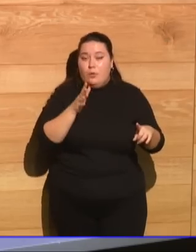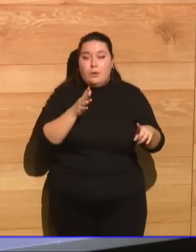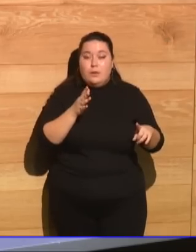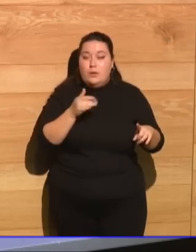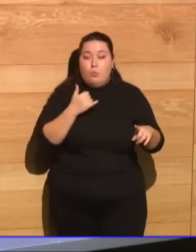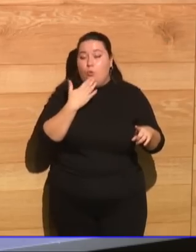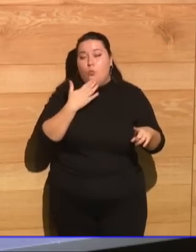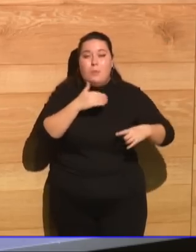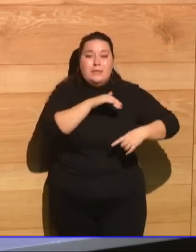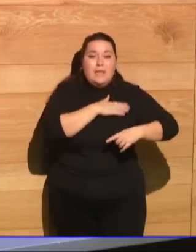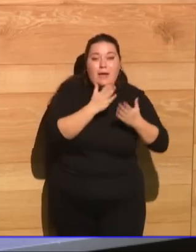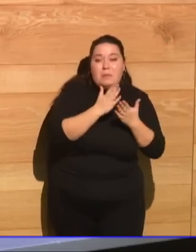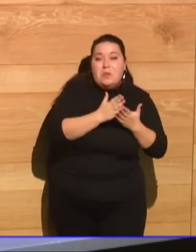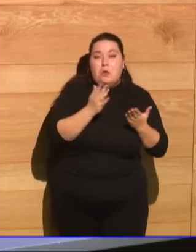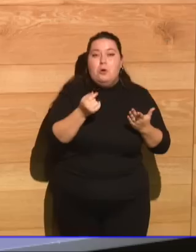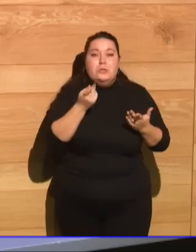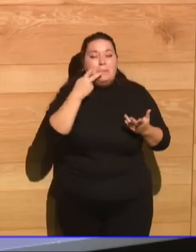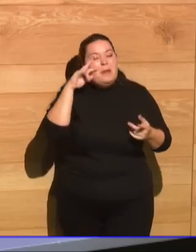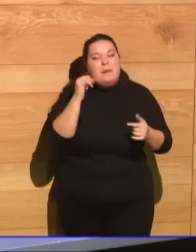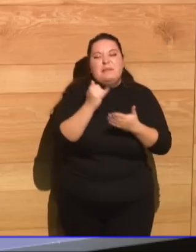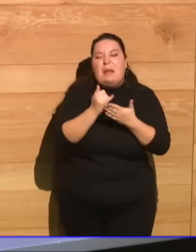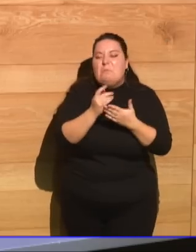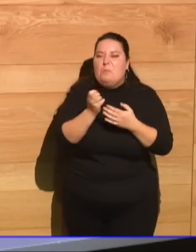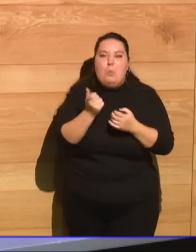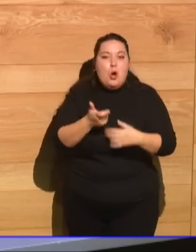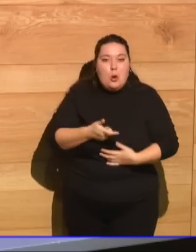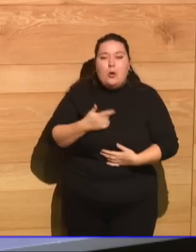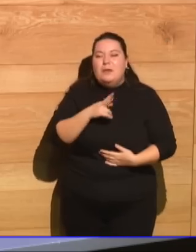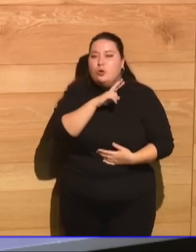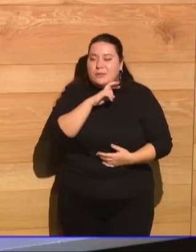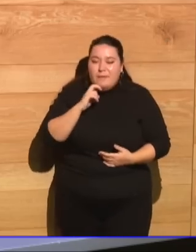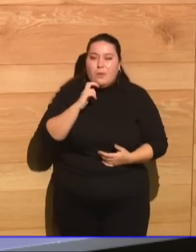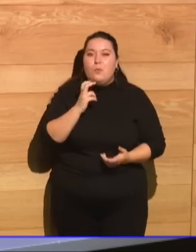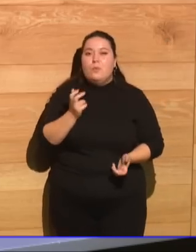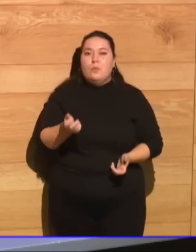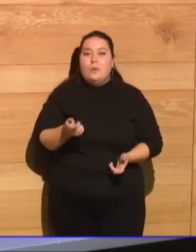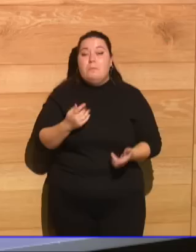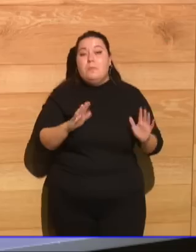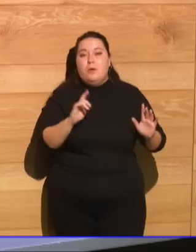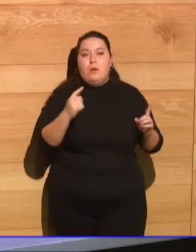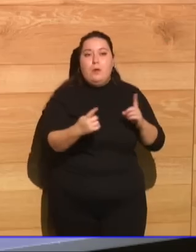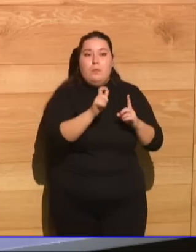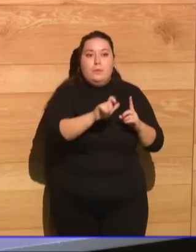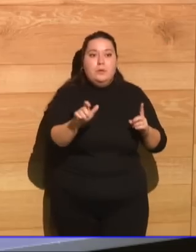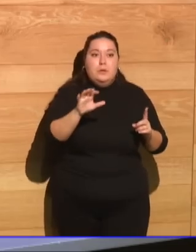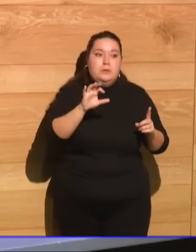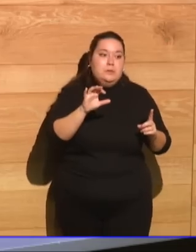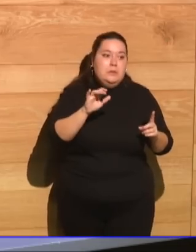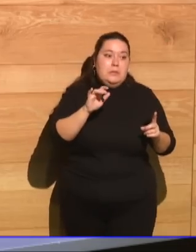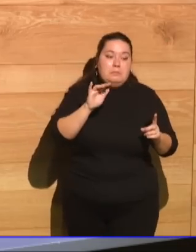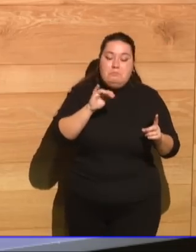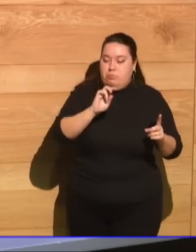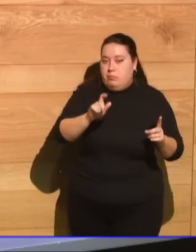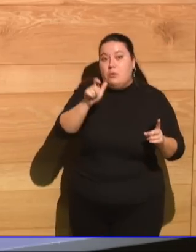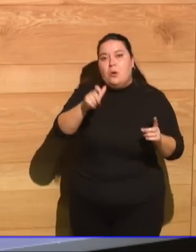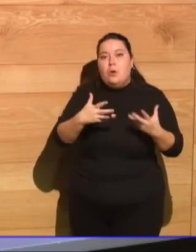mucho más académico, es menos experimentador, es más conservador, mientras que lo que están haciendo Seresin y Visiu con